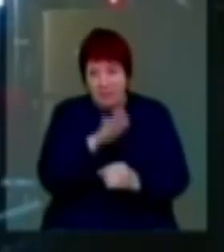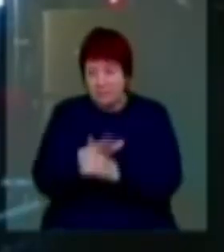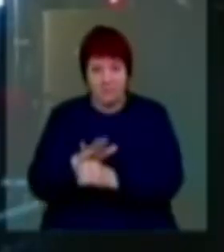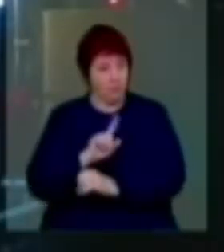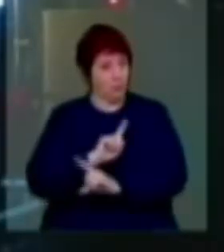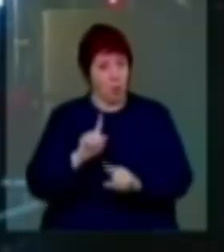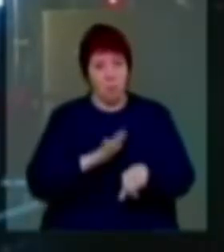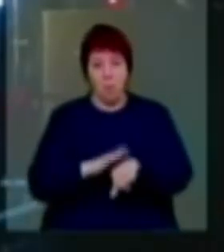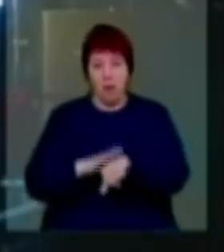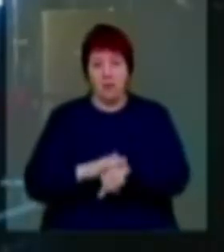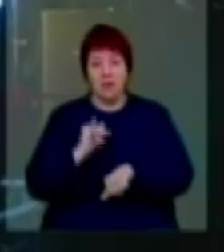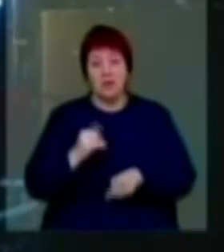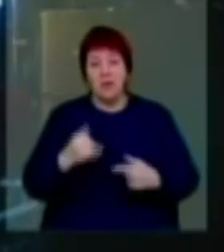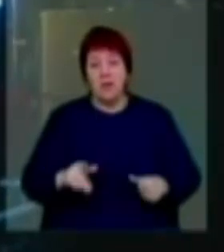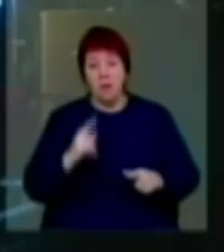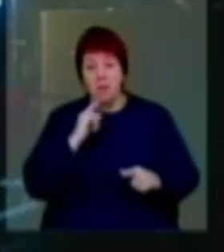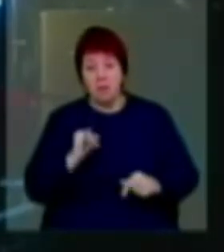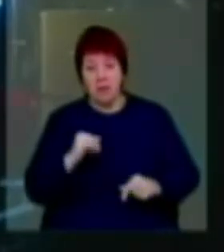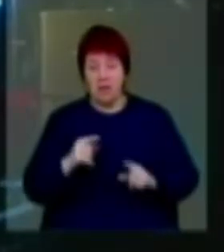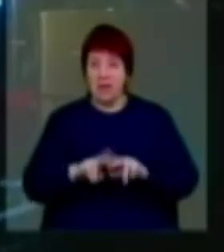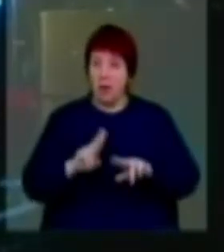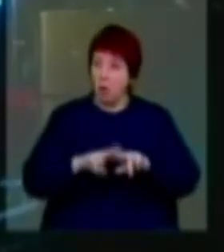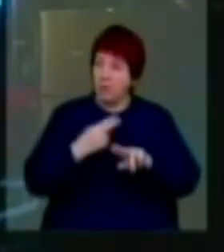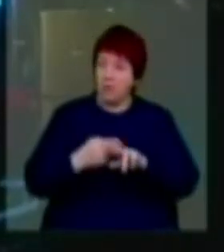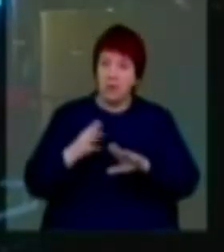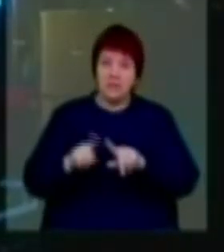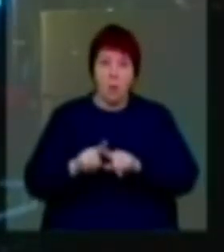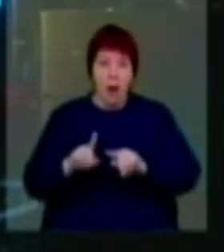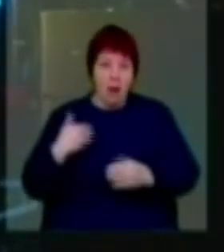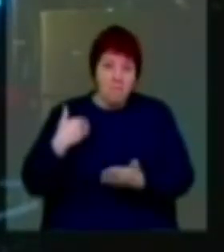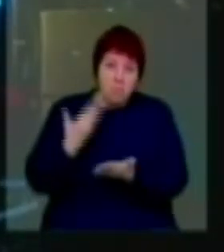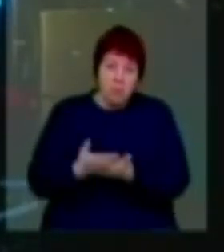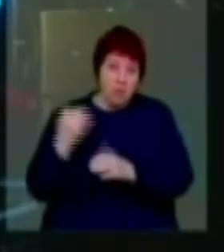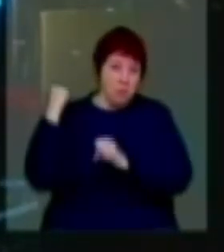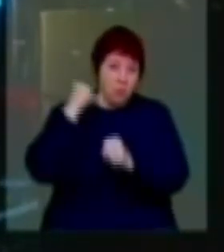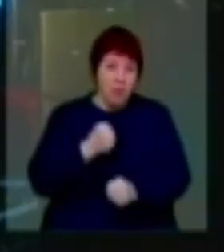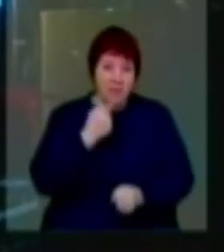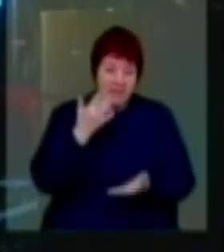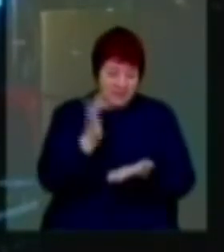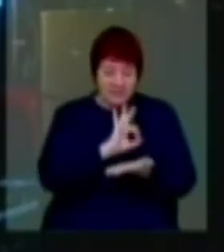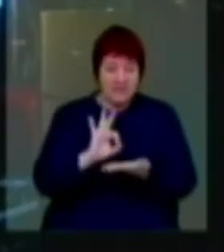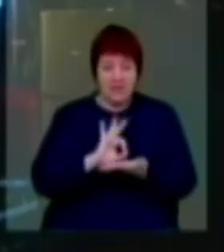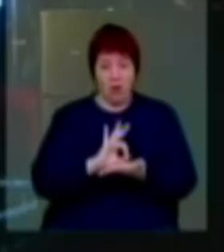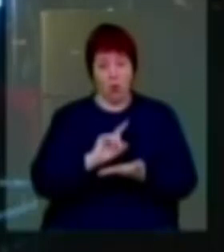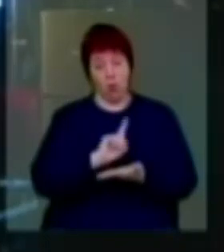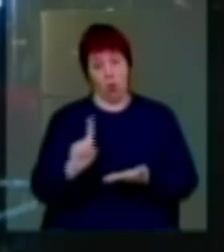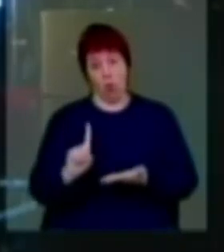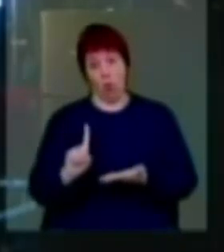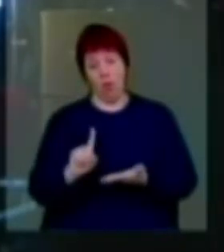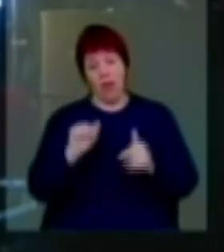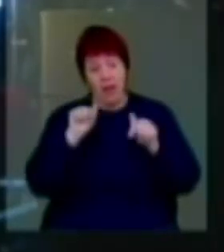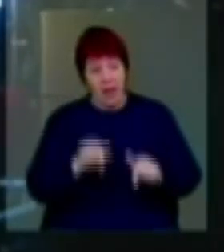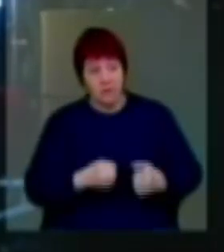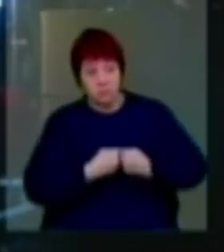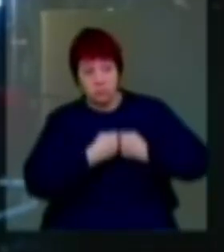hora a la mesa política nacional que por aclamación se limitó a formalizar El Binomio ors c el